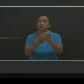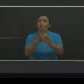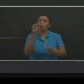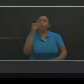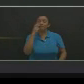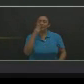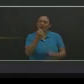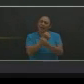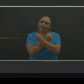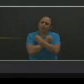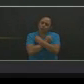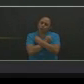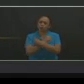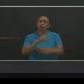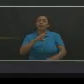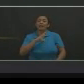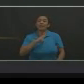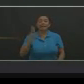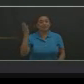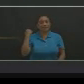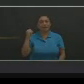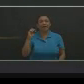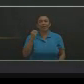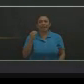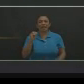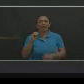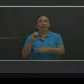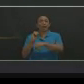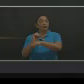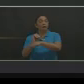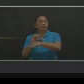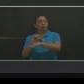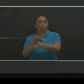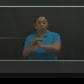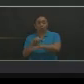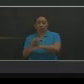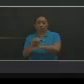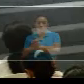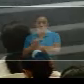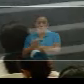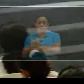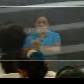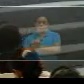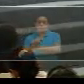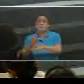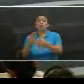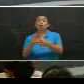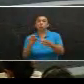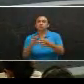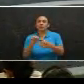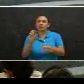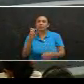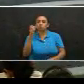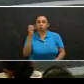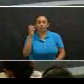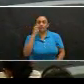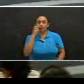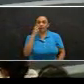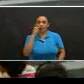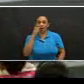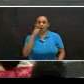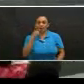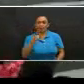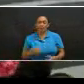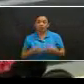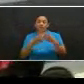pero que él tenía que confesar? Él tenía que ponerse a cuentas con su padre. Y primero, lo primero